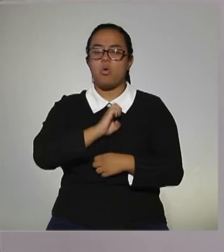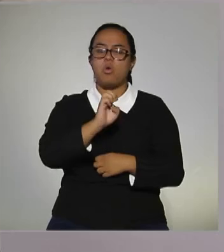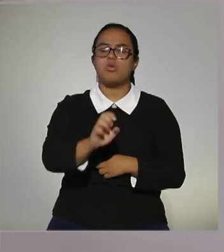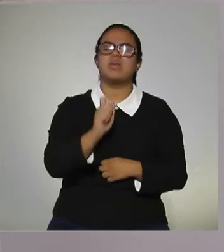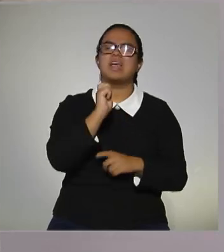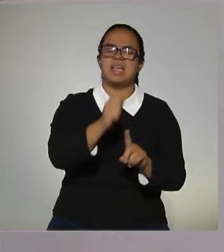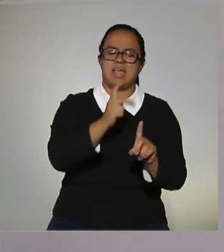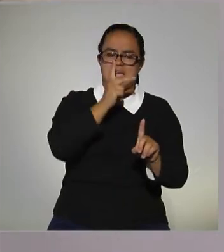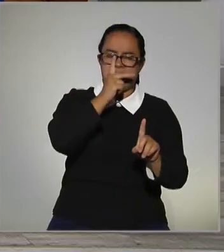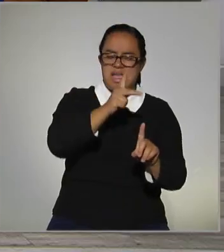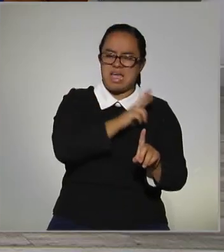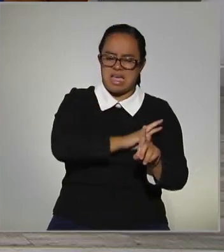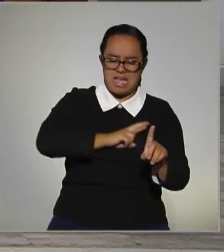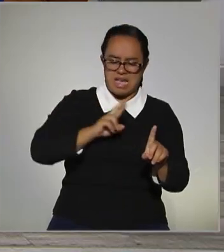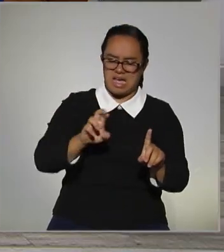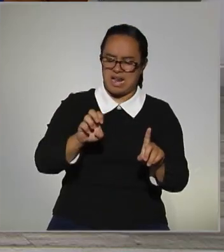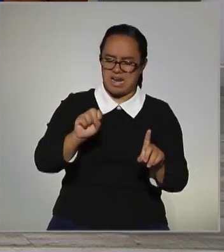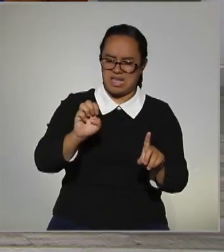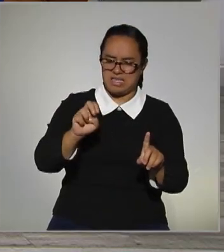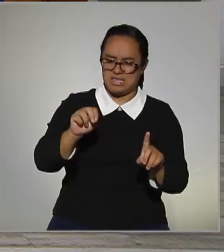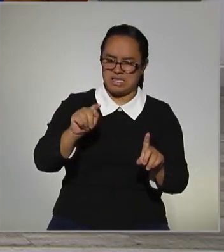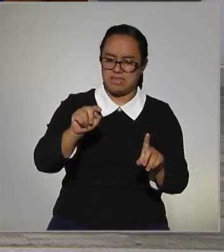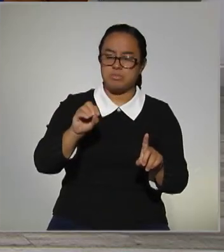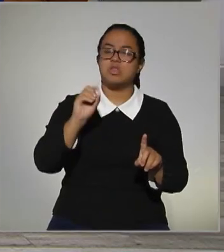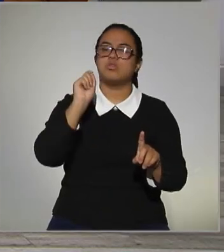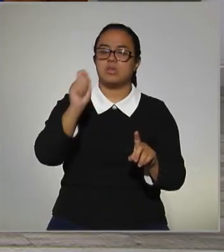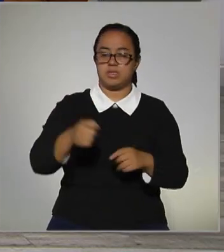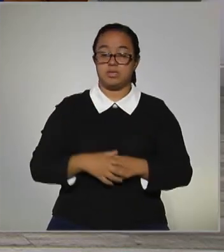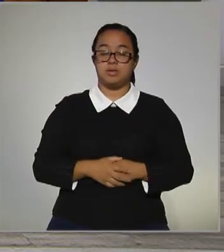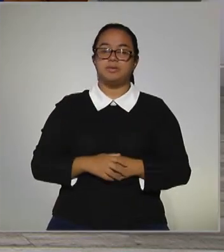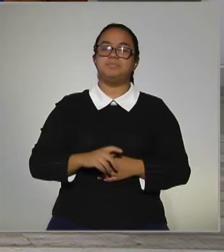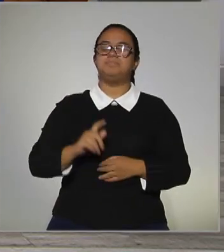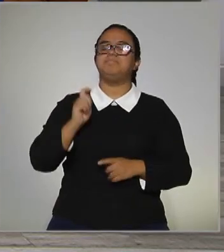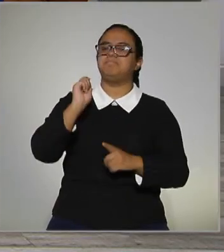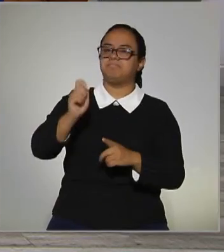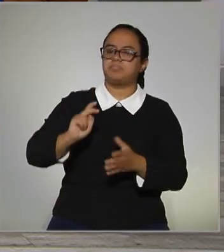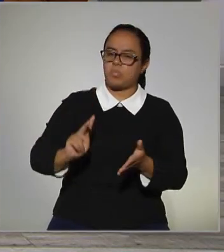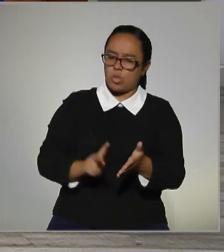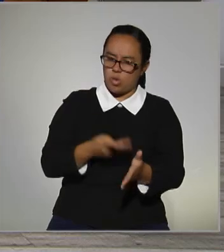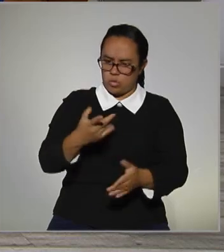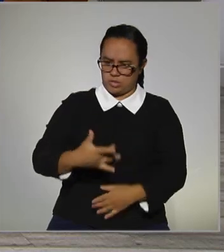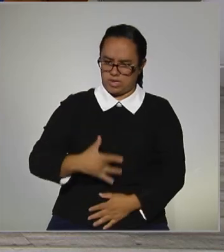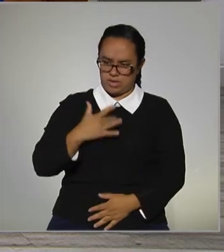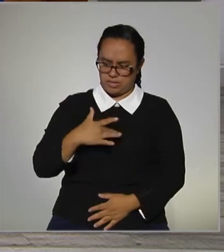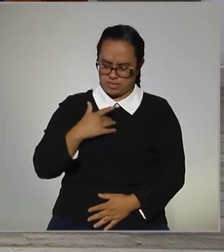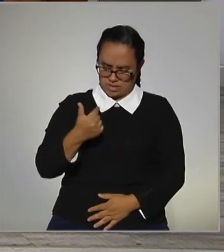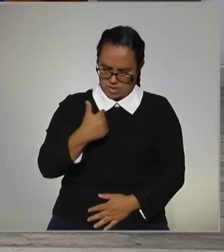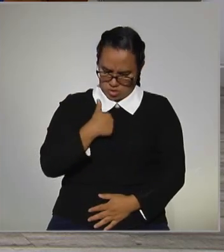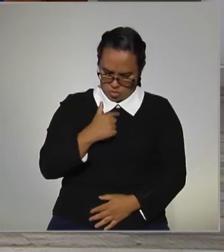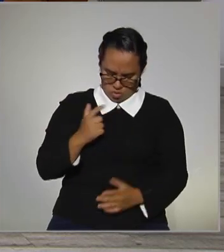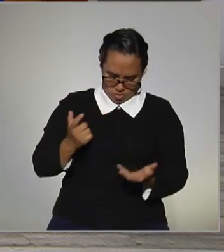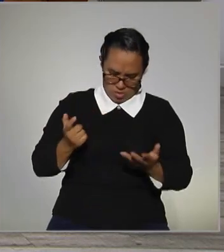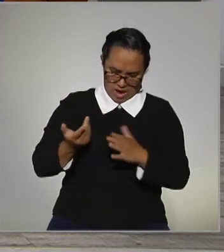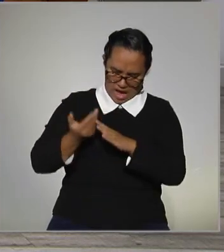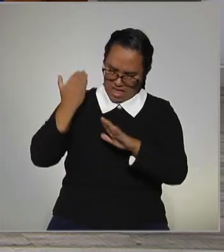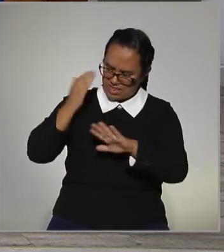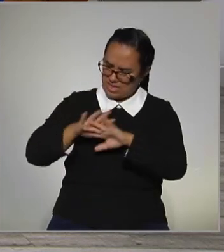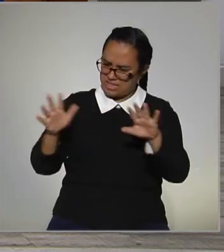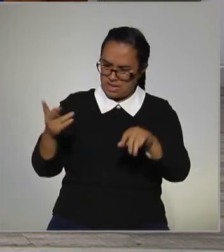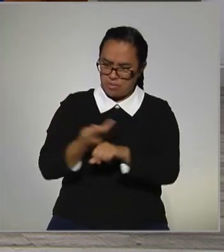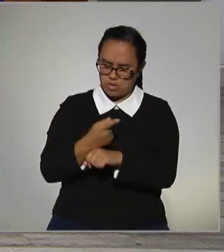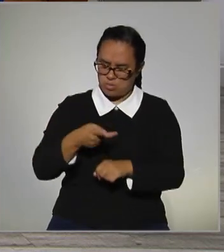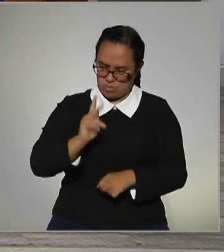es el resentimiento? Bueno, el resentimiento como tal es volver a sentir. Volver a sentir. Volver a sentir, volver a experimentar algo que ya fue, que ya